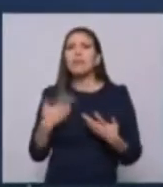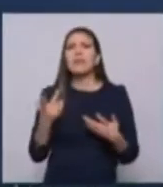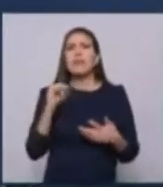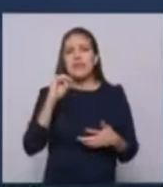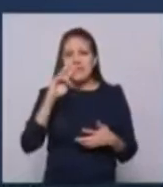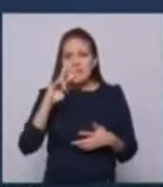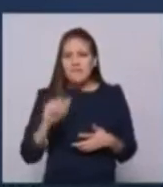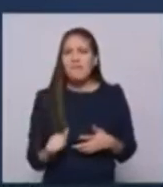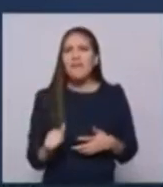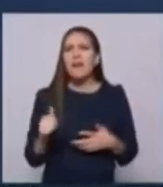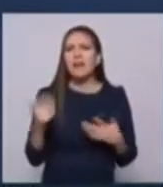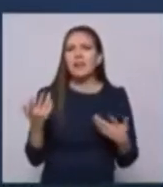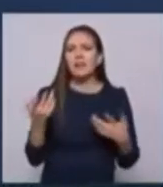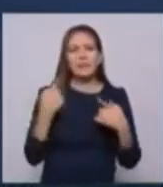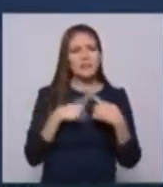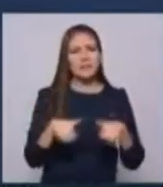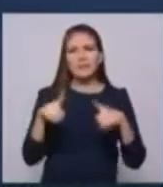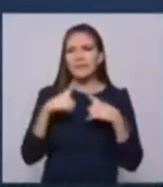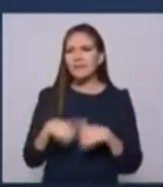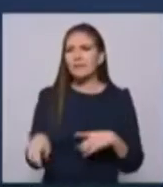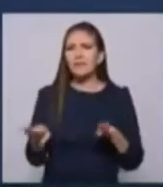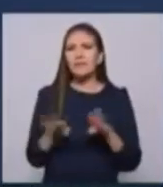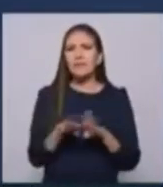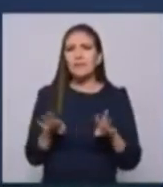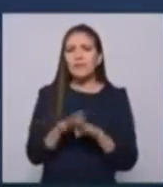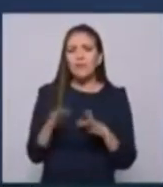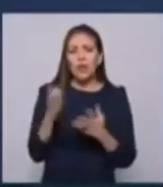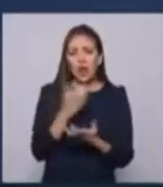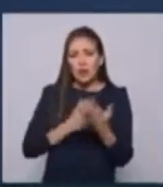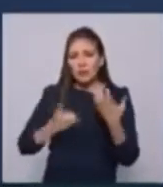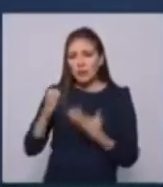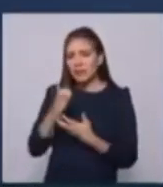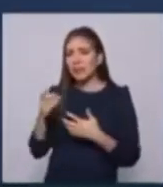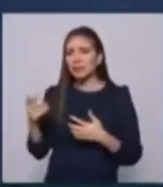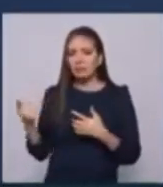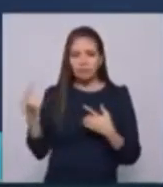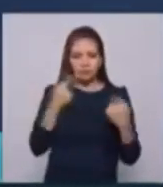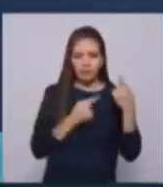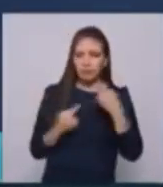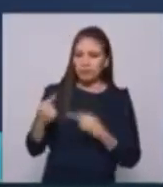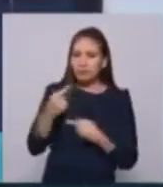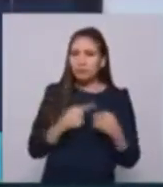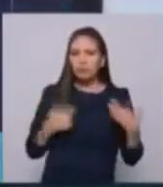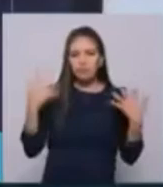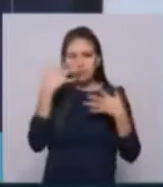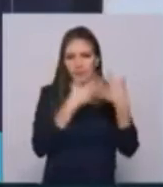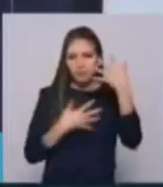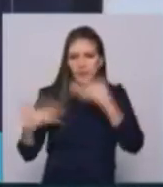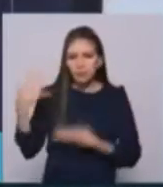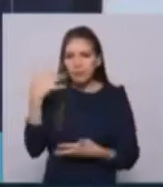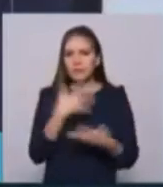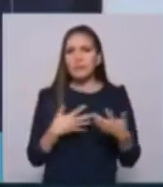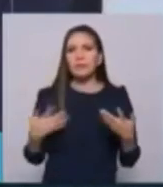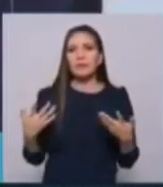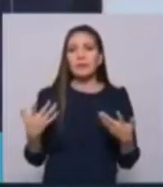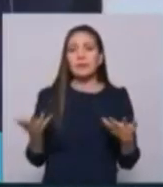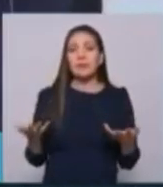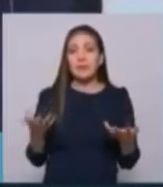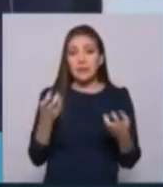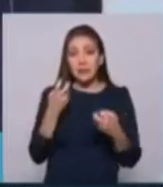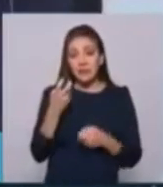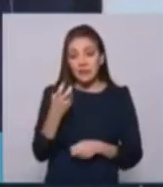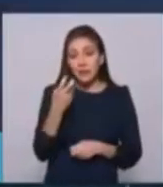relación tan compleja, comercial que vivimos, esas sinergias de frontera, ¿no?